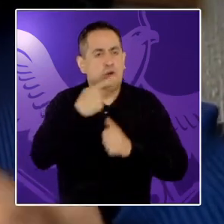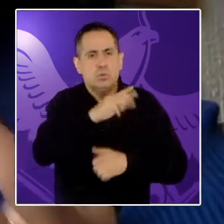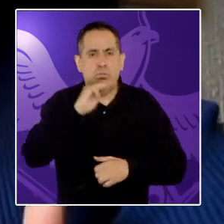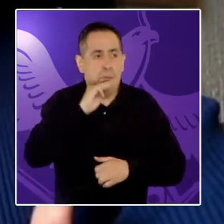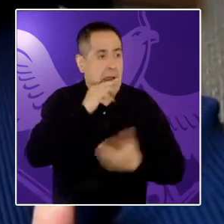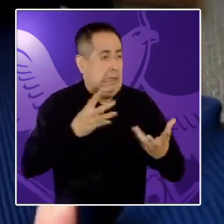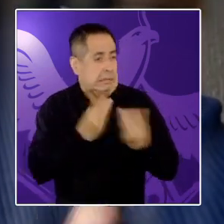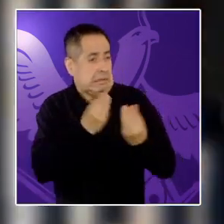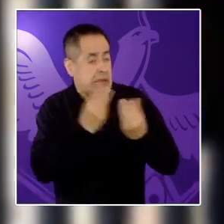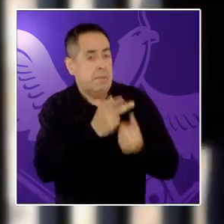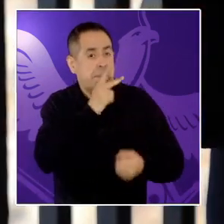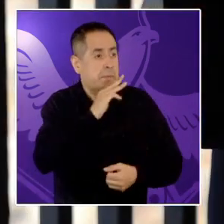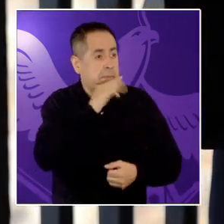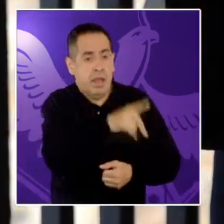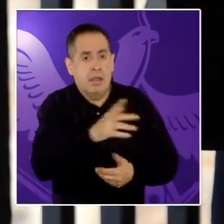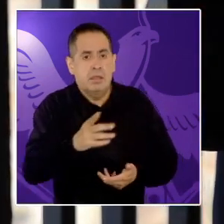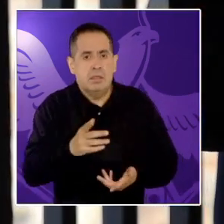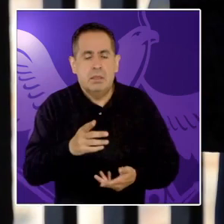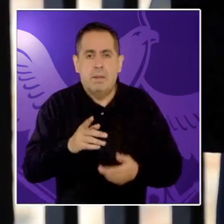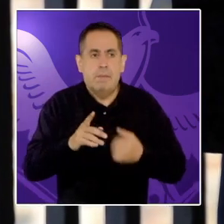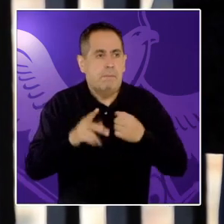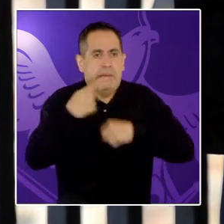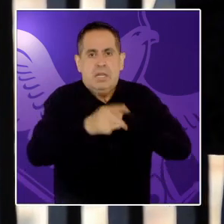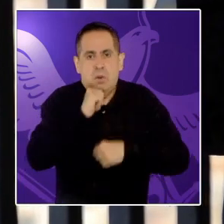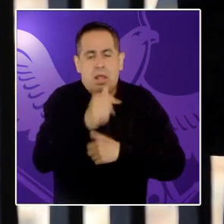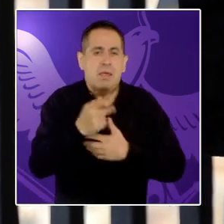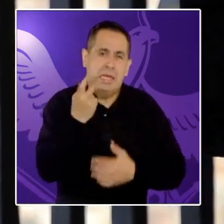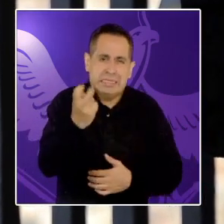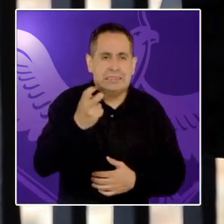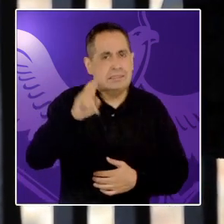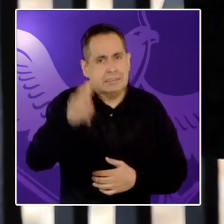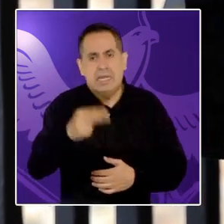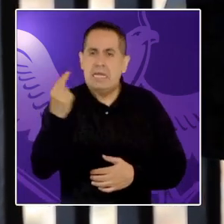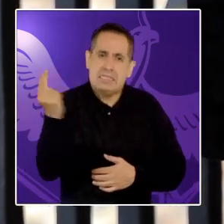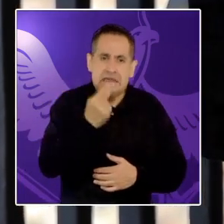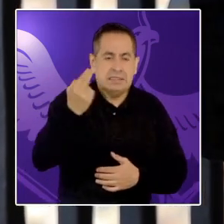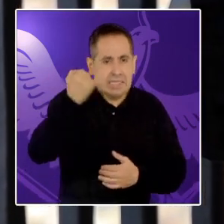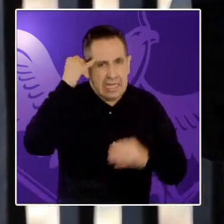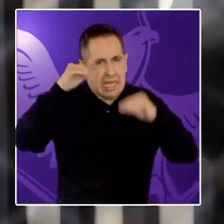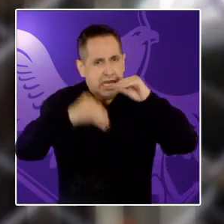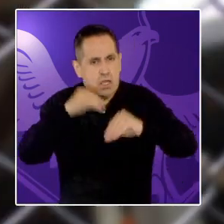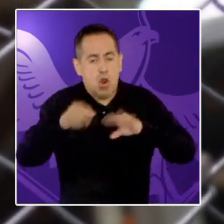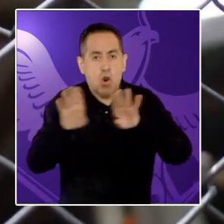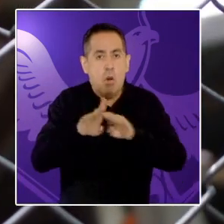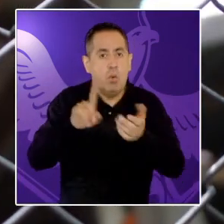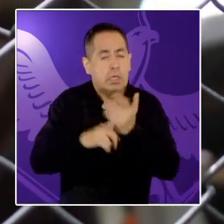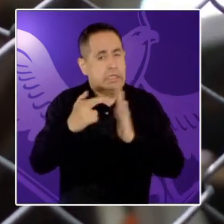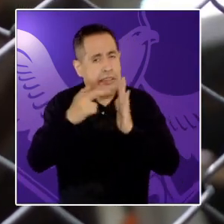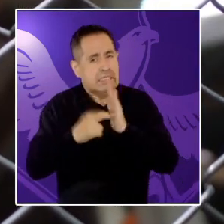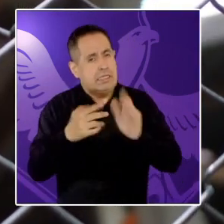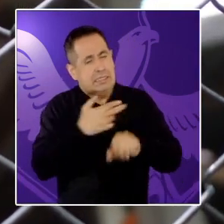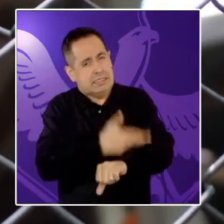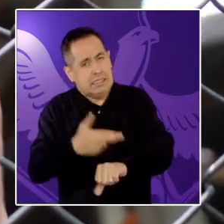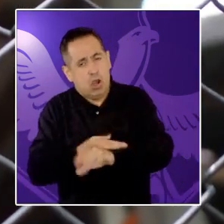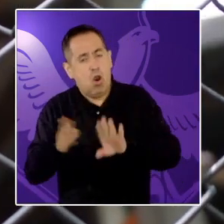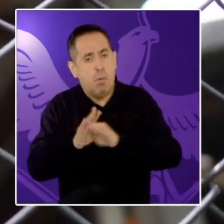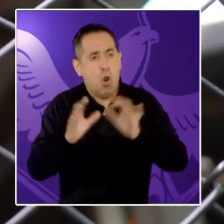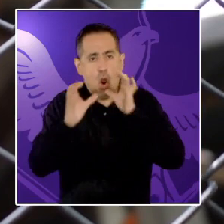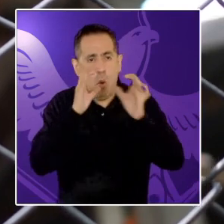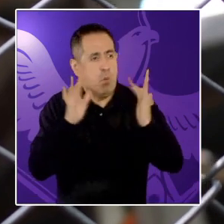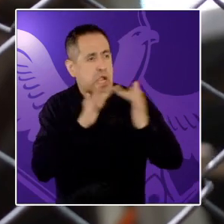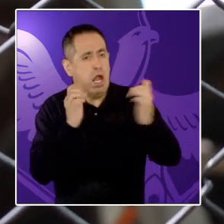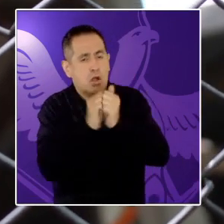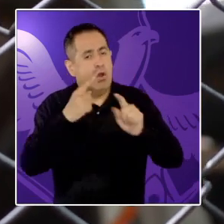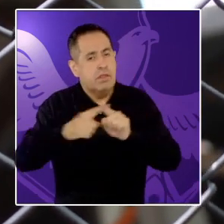que permitan que los niños y niñas convivan con sus madres o con sus padres sin poner en riesgo su vida. Entonces es necesario que